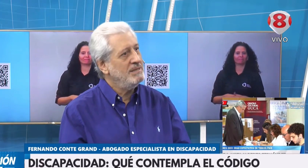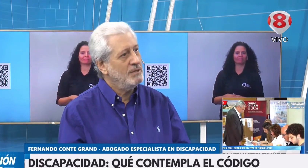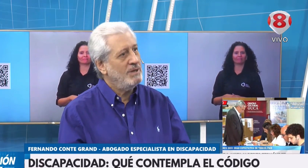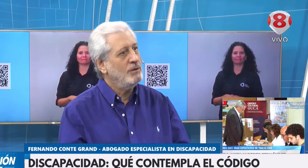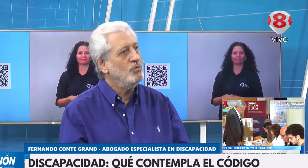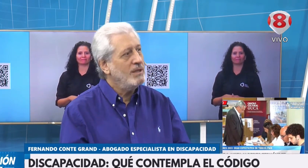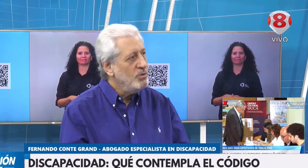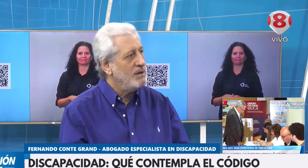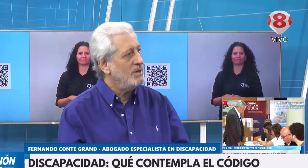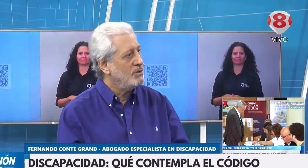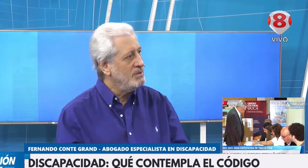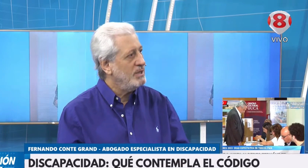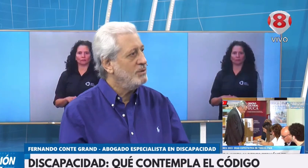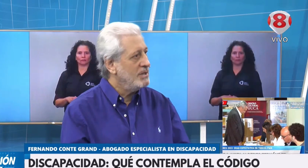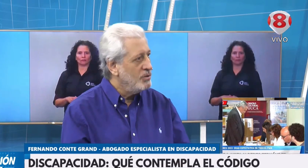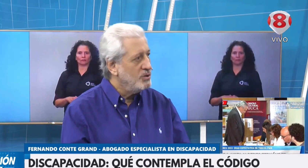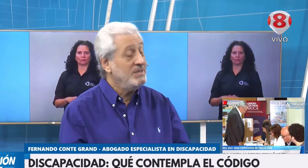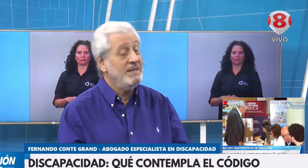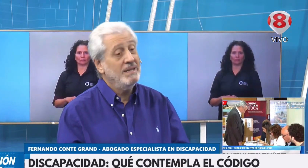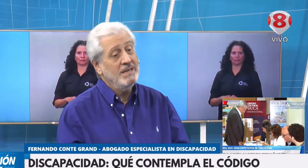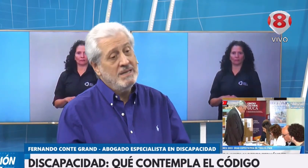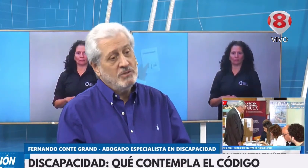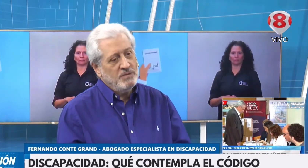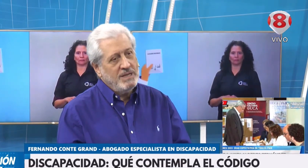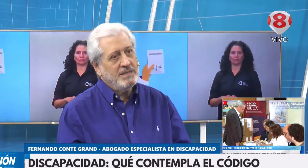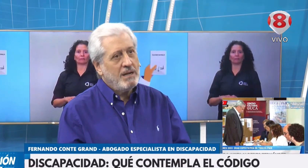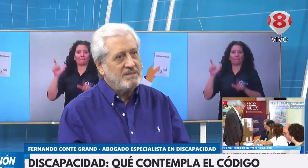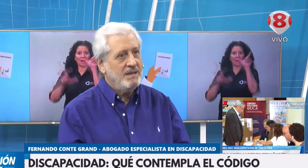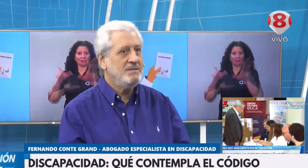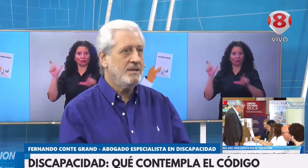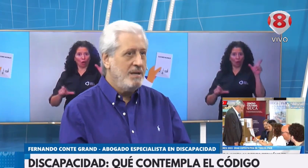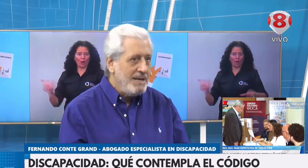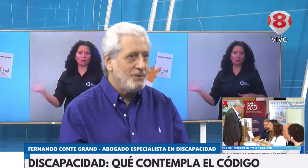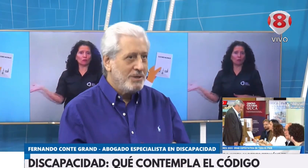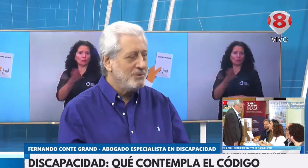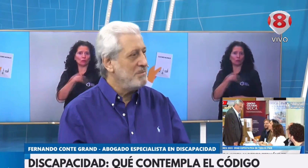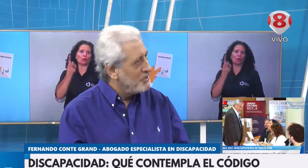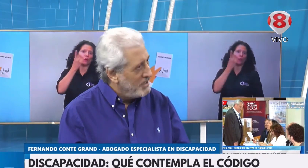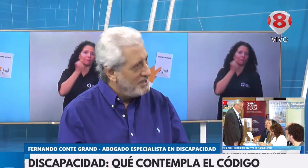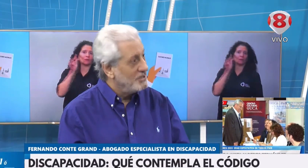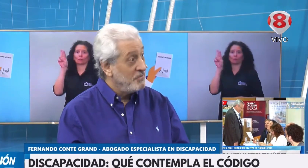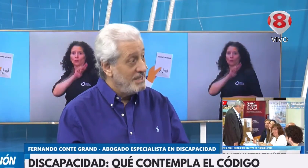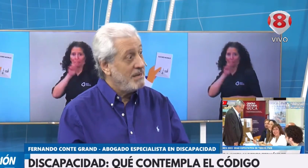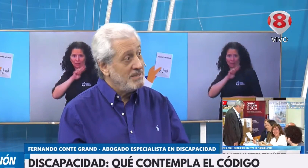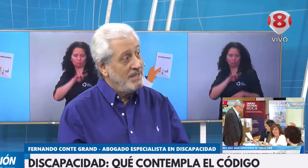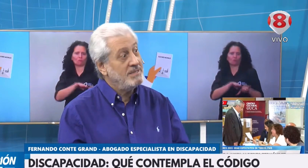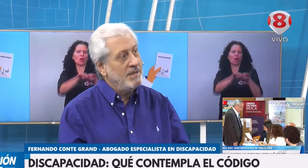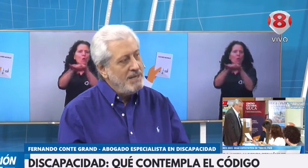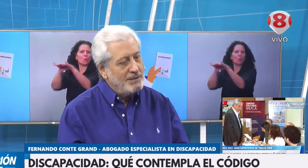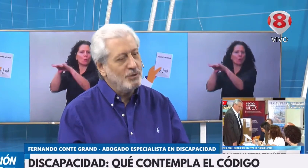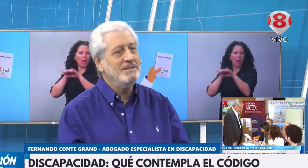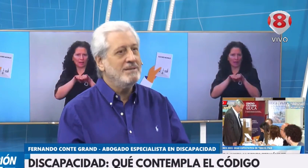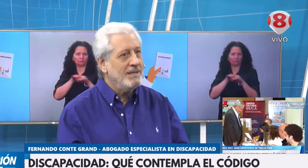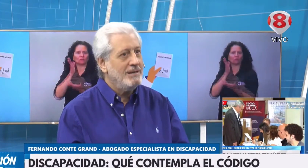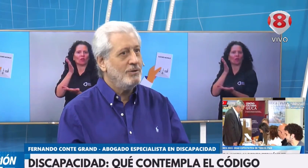capacidad intelectual alguna duda en cuanto a si puede votar o no Si tiene suficiente capacidad de discernimiento que es un término jurídico suficiente capacidad de